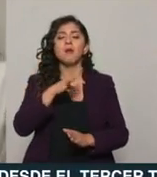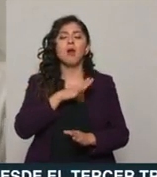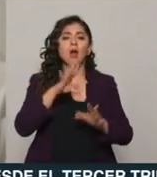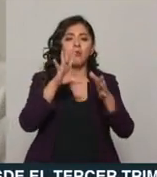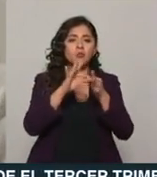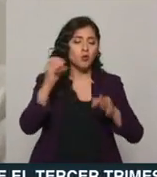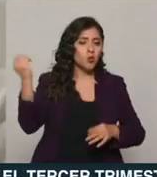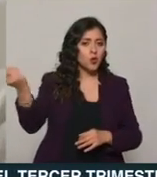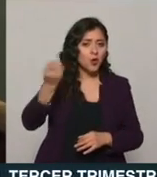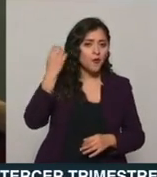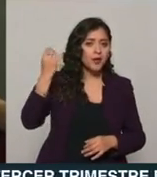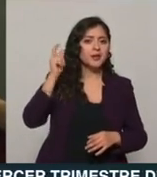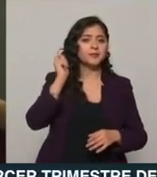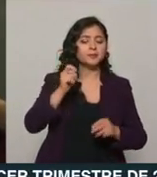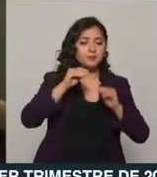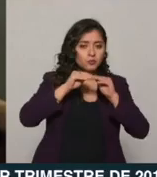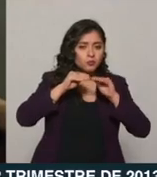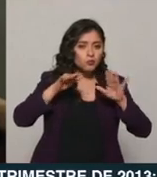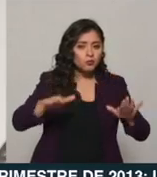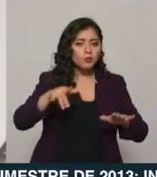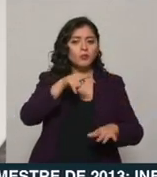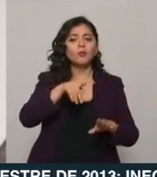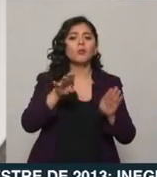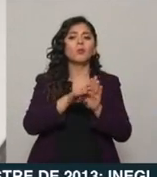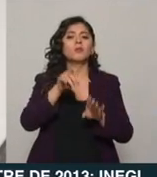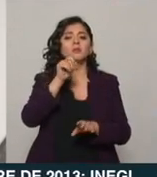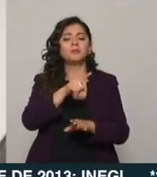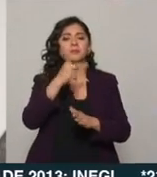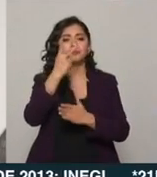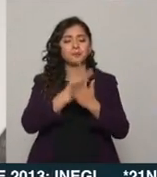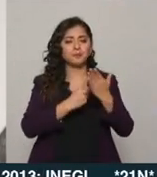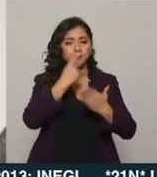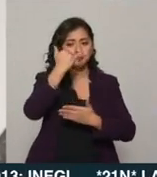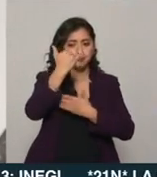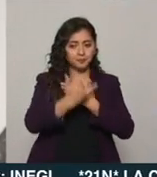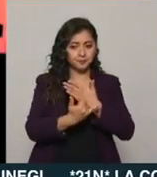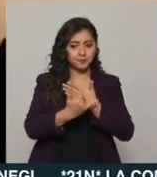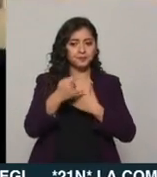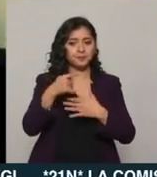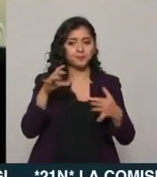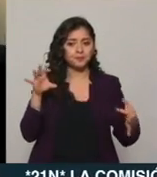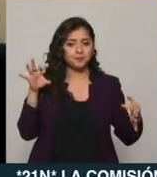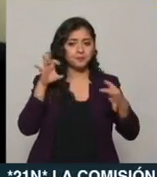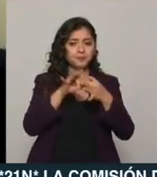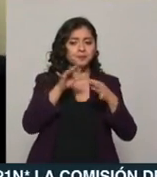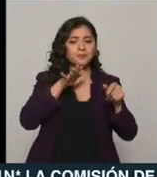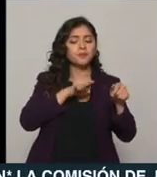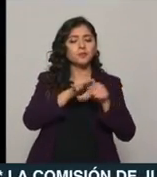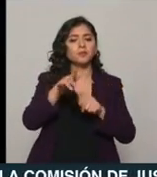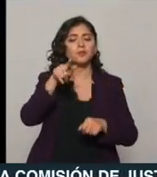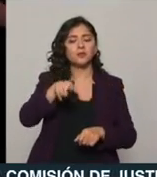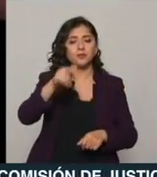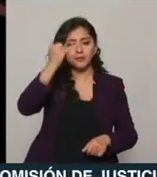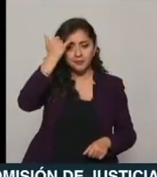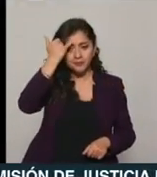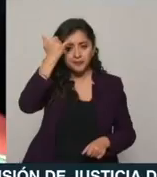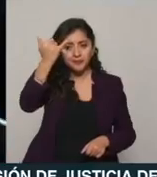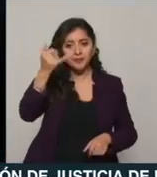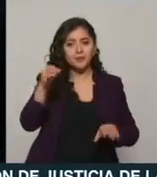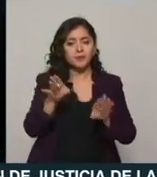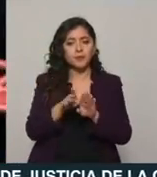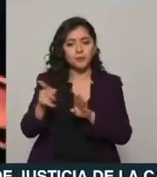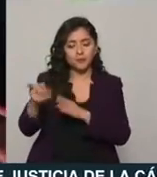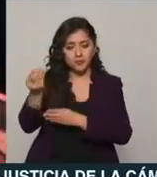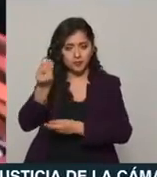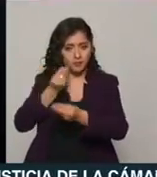de Project Nourish, que es este proyecto que abarca la idea de la gastronomía